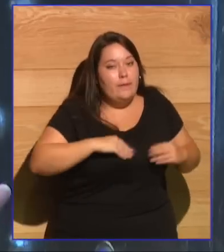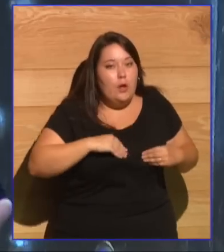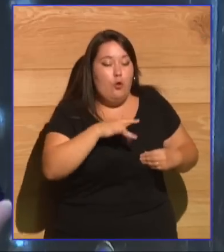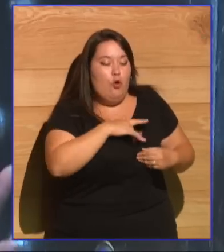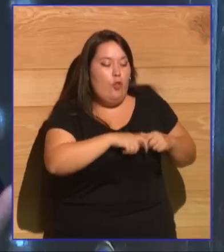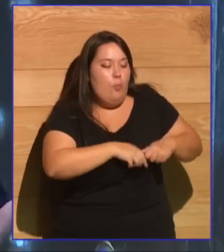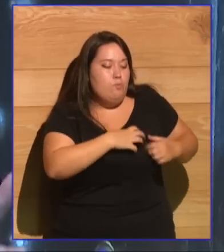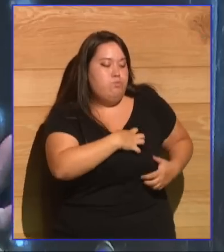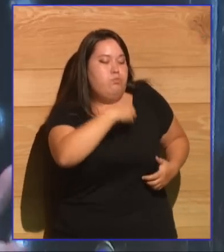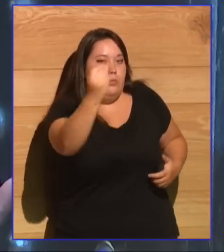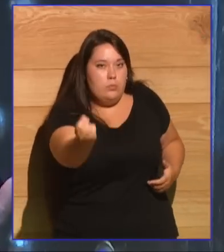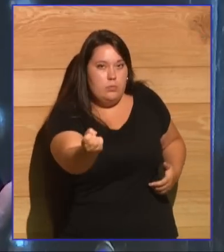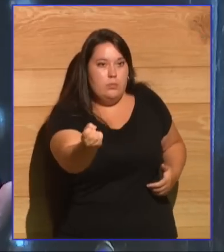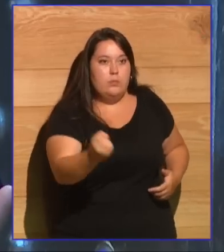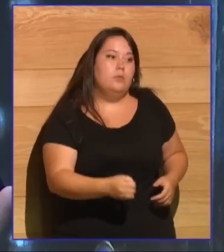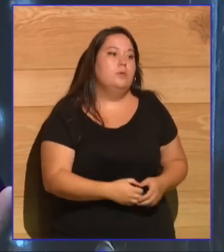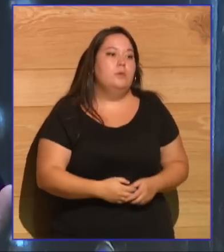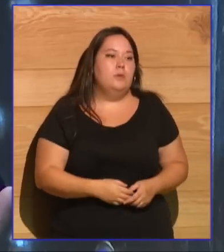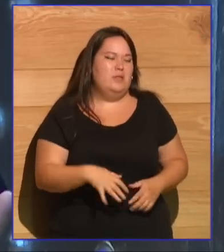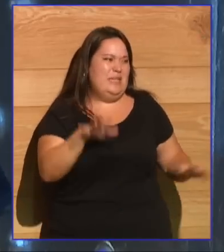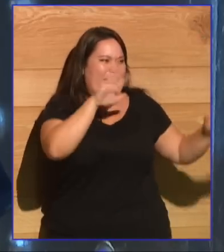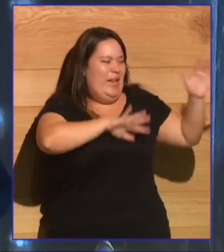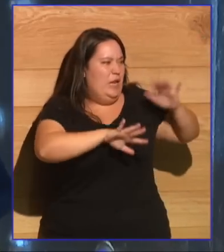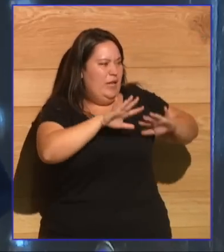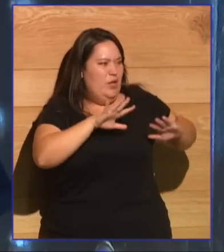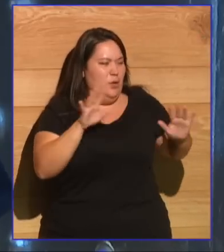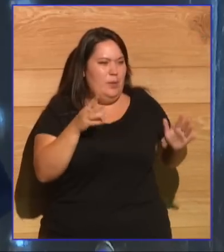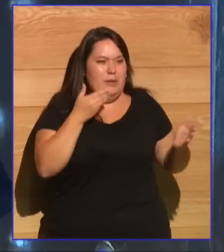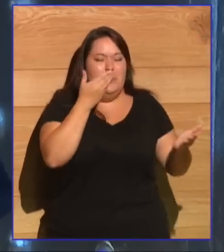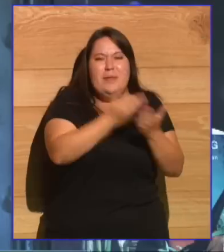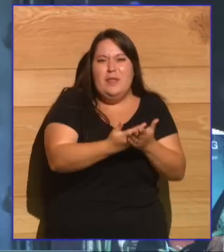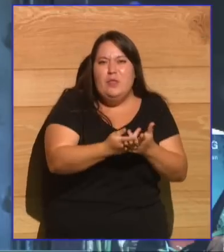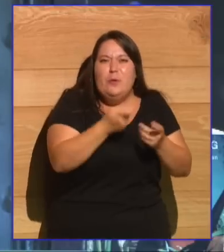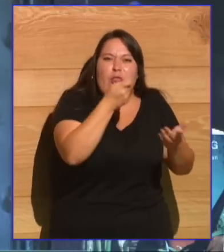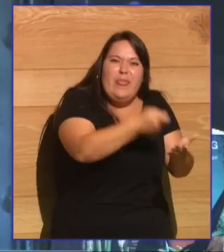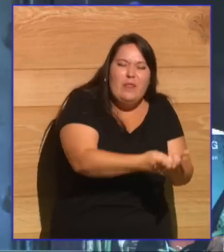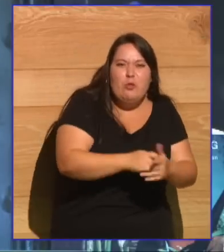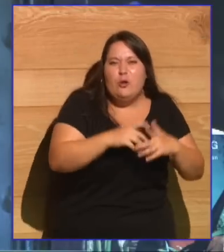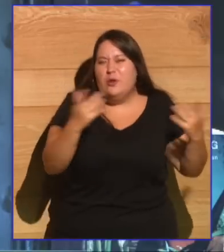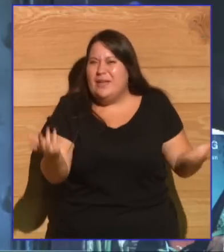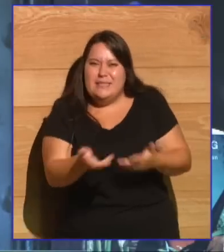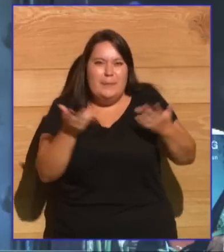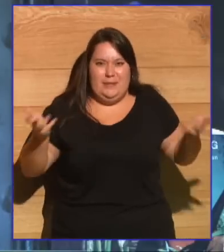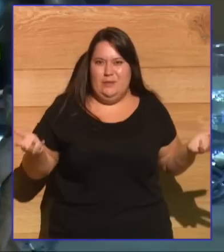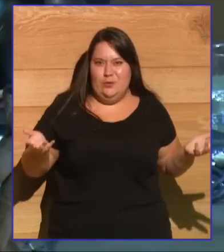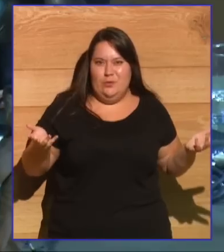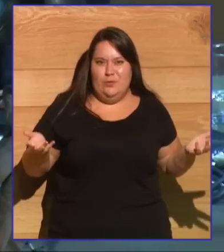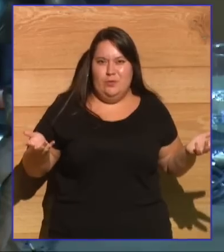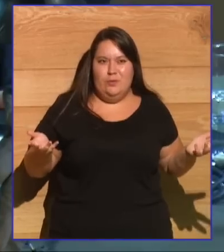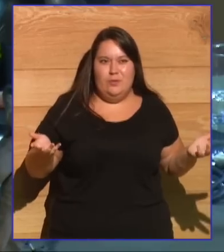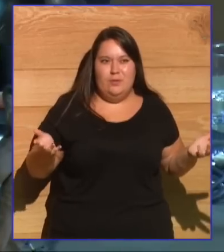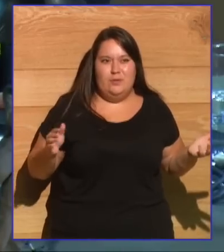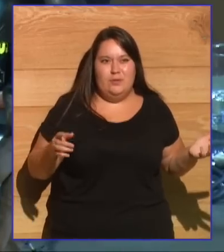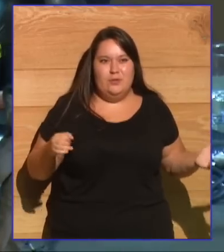corazón voy escribiendo pero de lío viendo pero dando pero pidiendo pero dando y luego dices oh con un fondito de